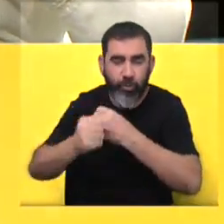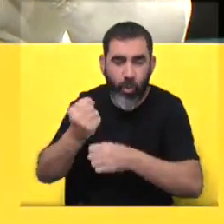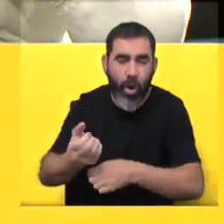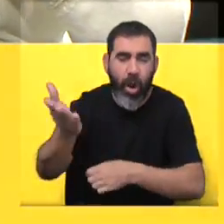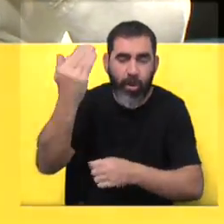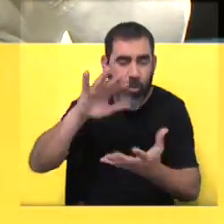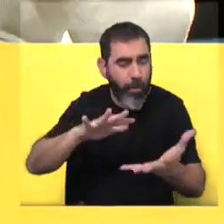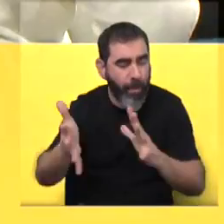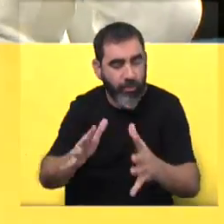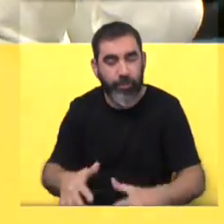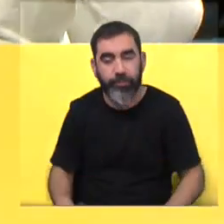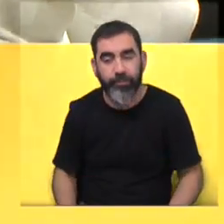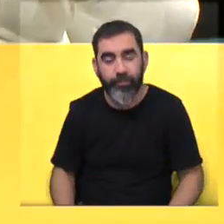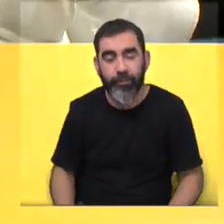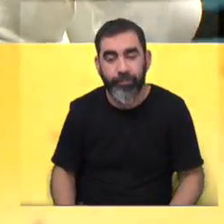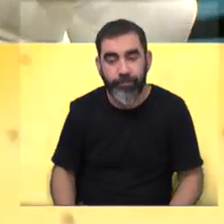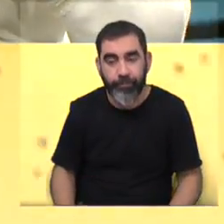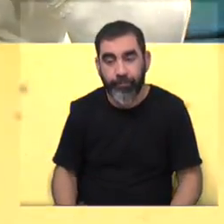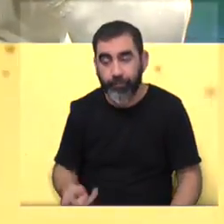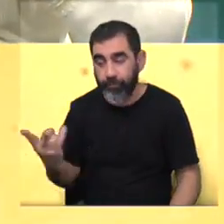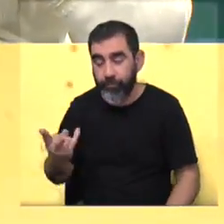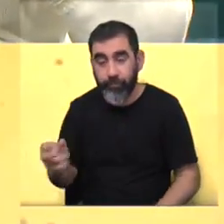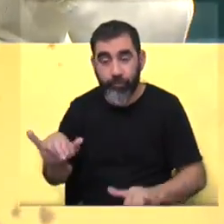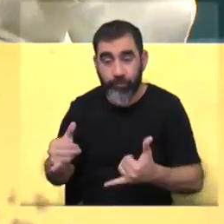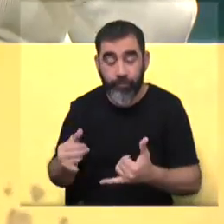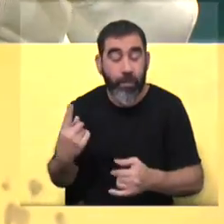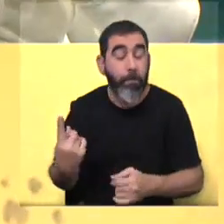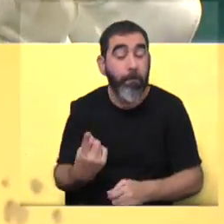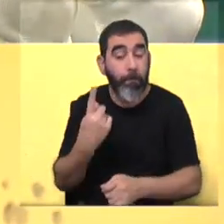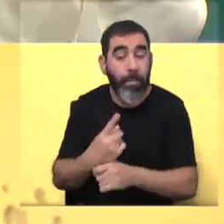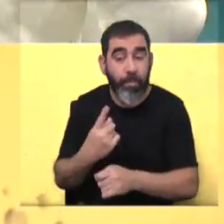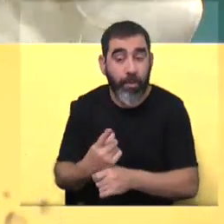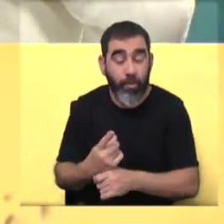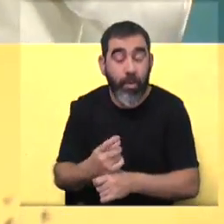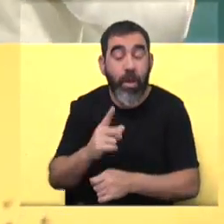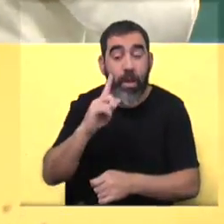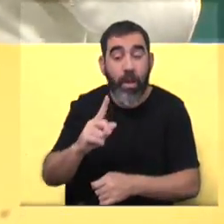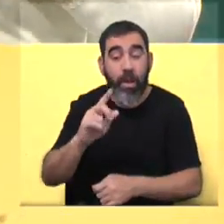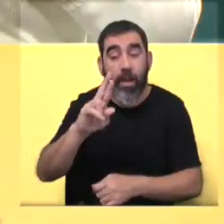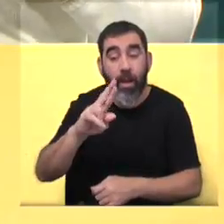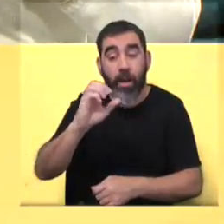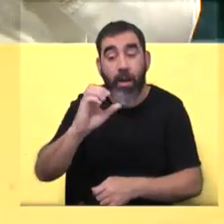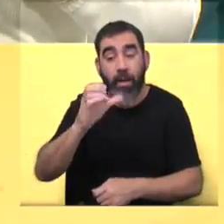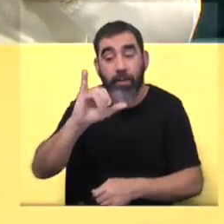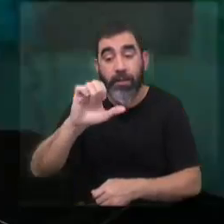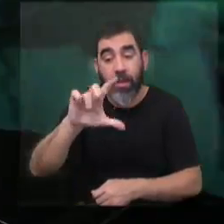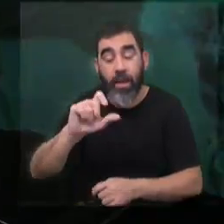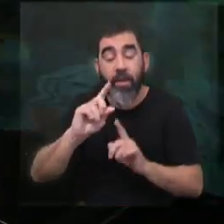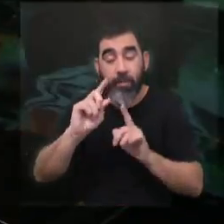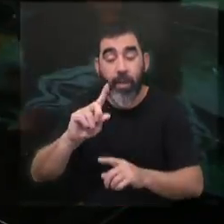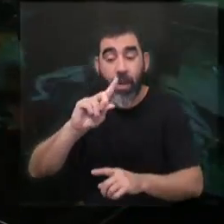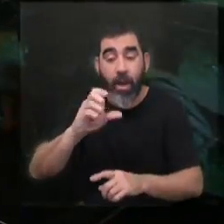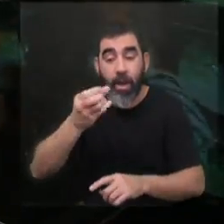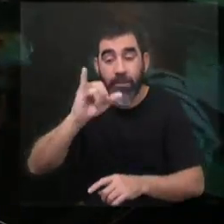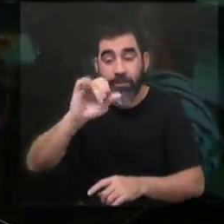más años, entre los cuales Marcelo y yo estábamos entre los primeros, y Graciela García, que es la genetista. Después les voy a preguntar lo del